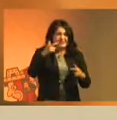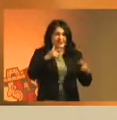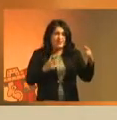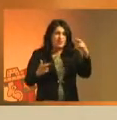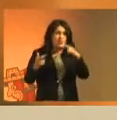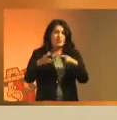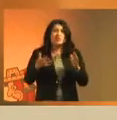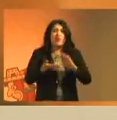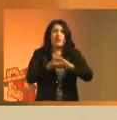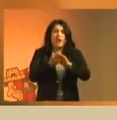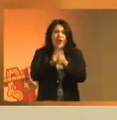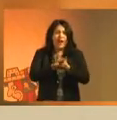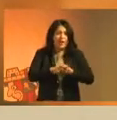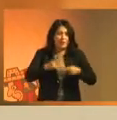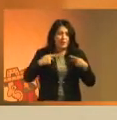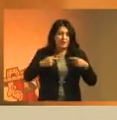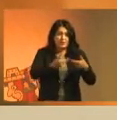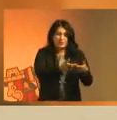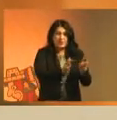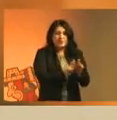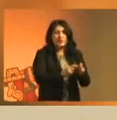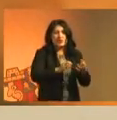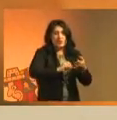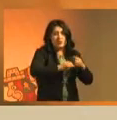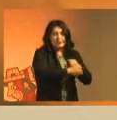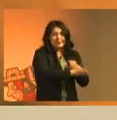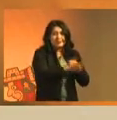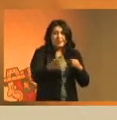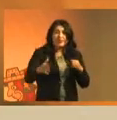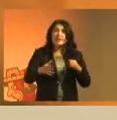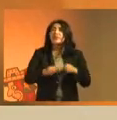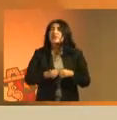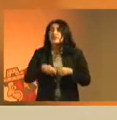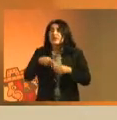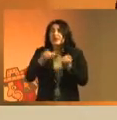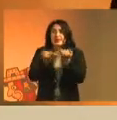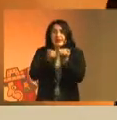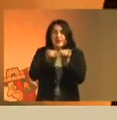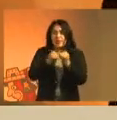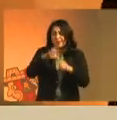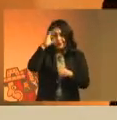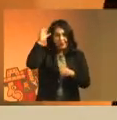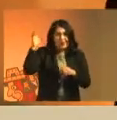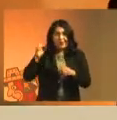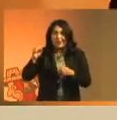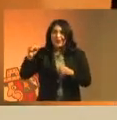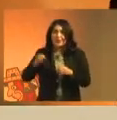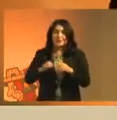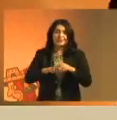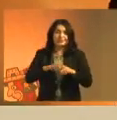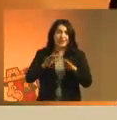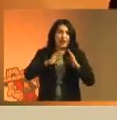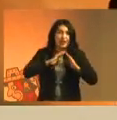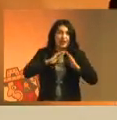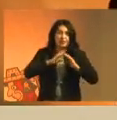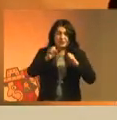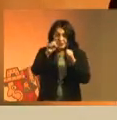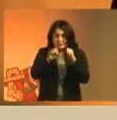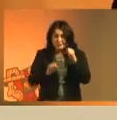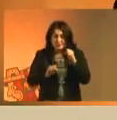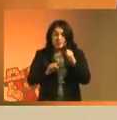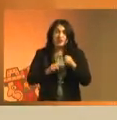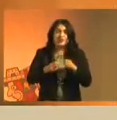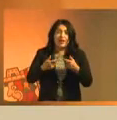pensaba que había que hacer en yucatán estoy hablando de morelos estoy hablando del ejército libertador del sur estoy hablando de emiliano